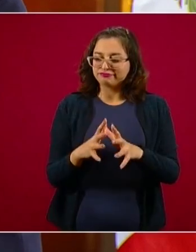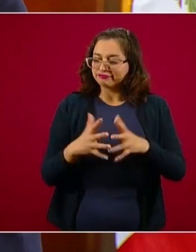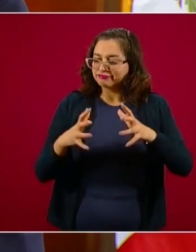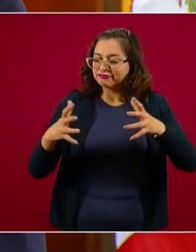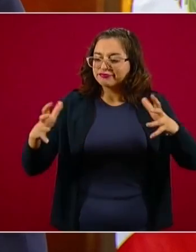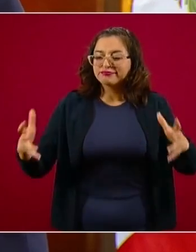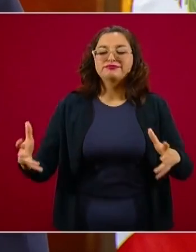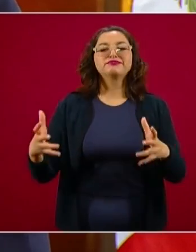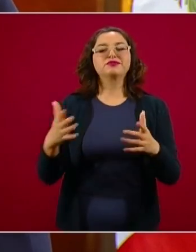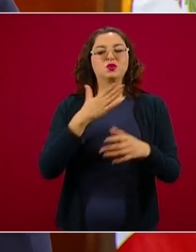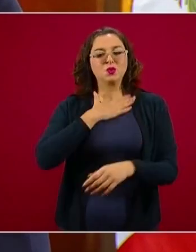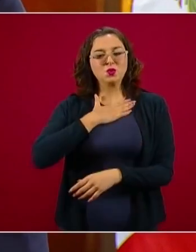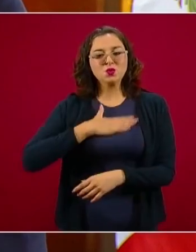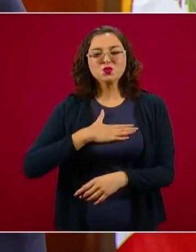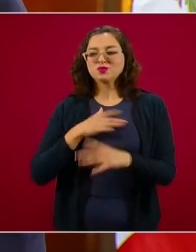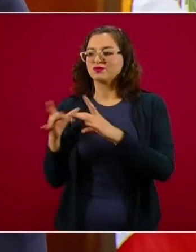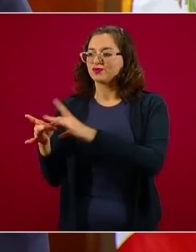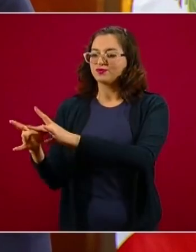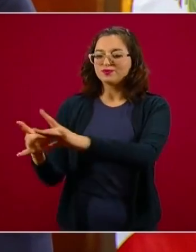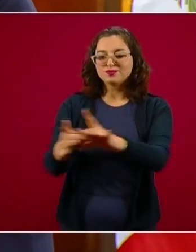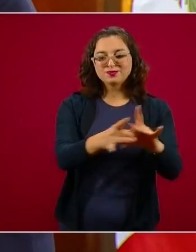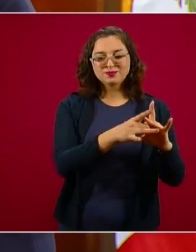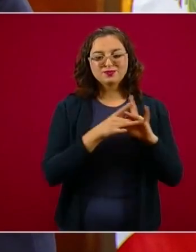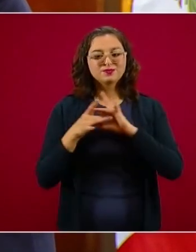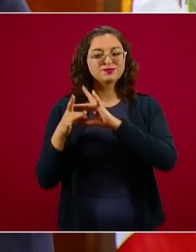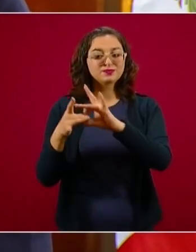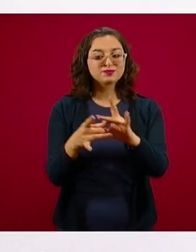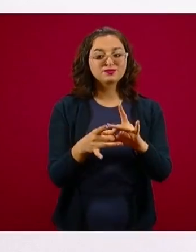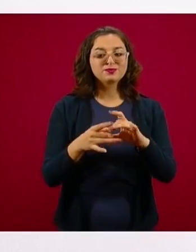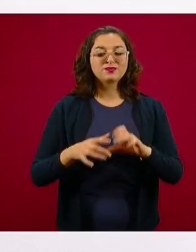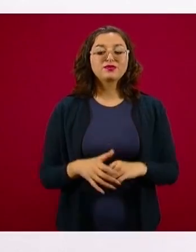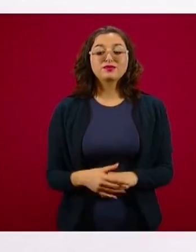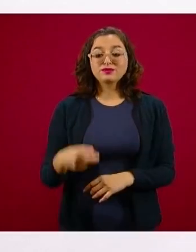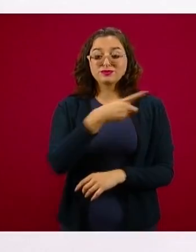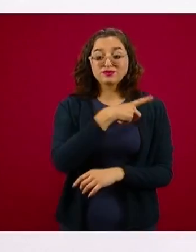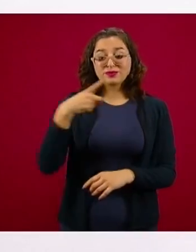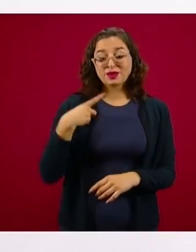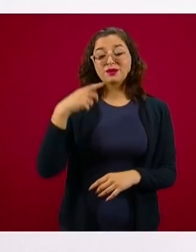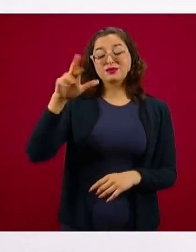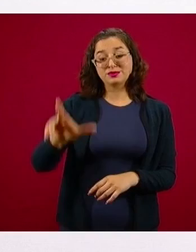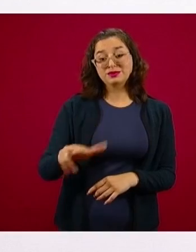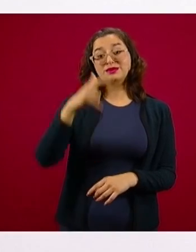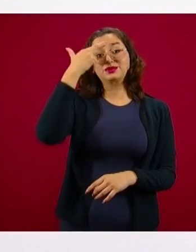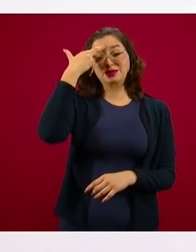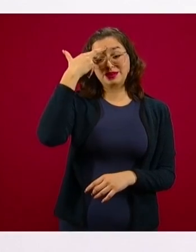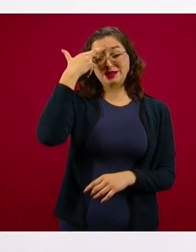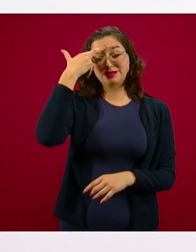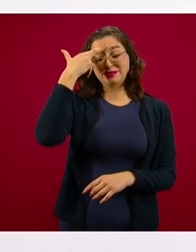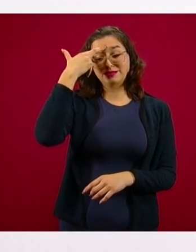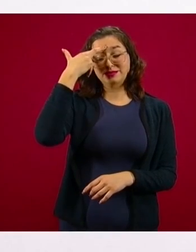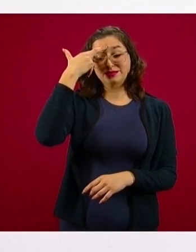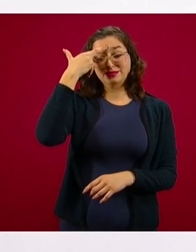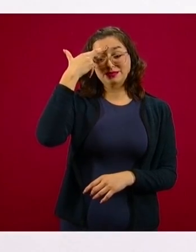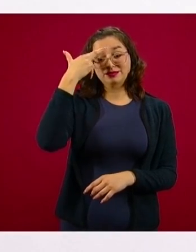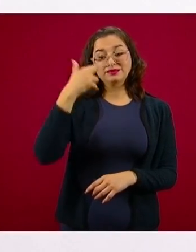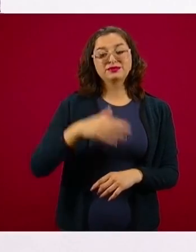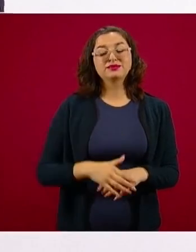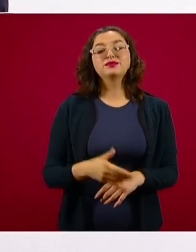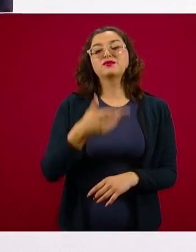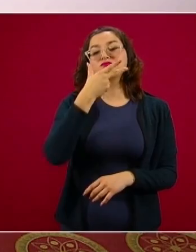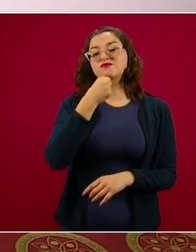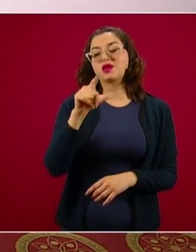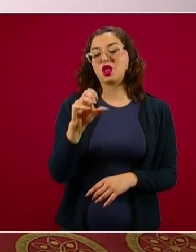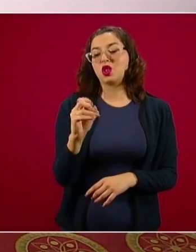verdaderamente libres y limpias por lo cual se pronunció hace días que él será guardián de la democracia y se